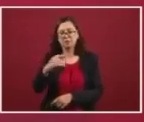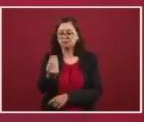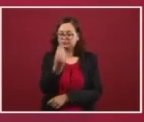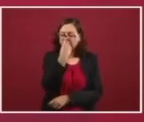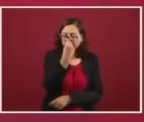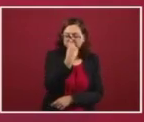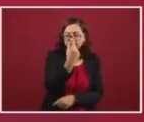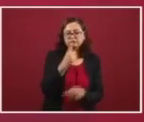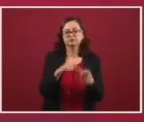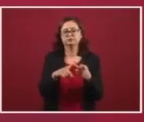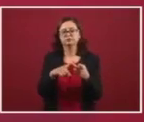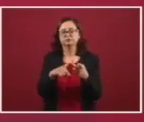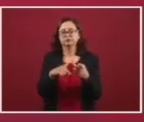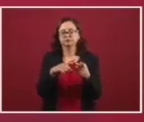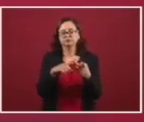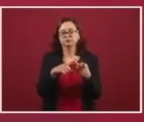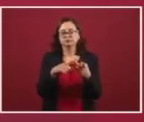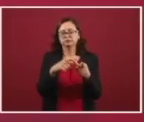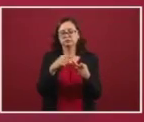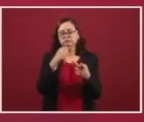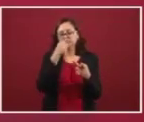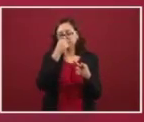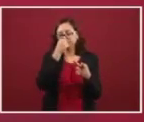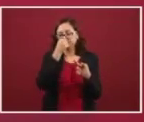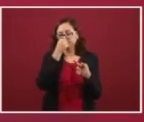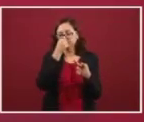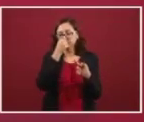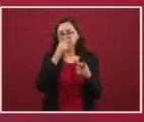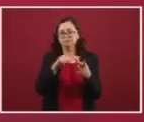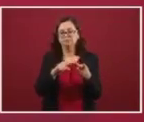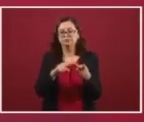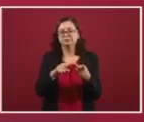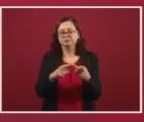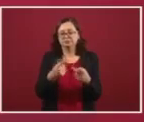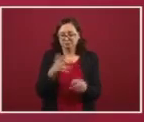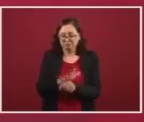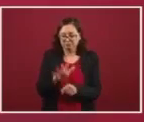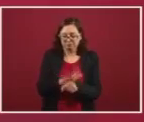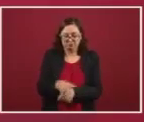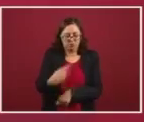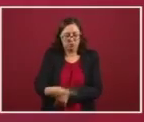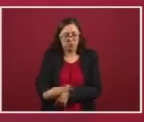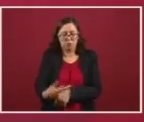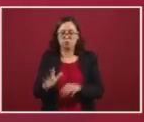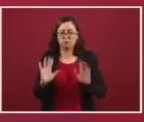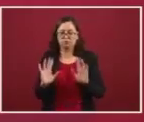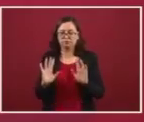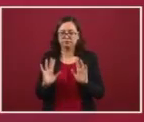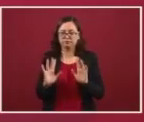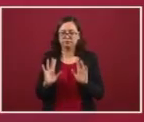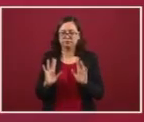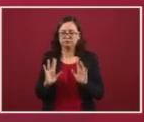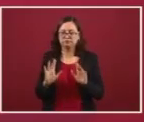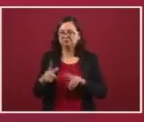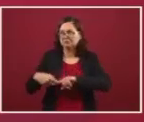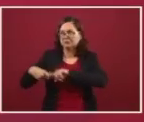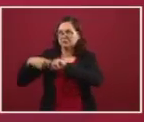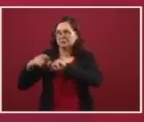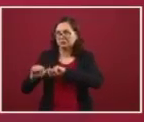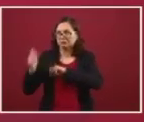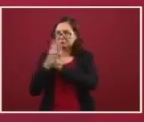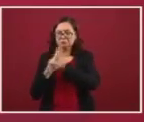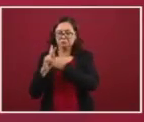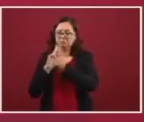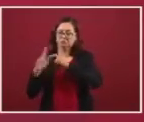alimentos, para la autosuficiencia alimentaria y fortalecimiento de